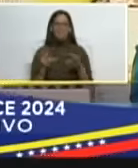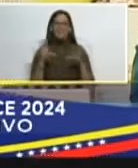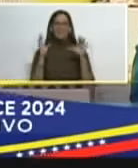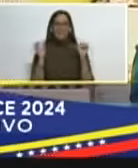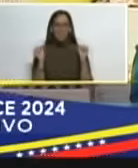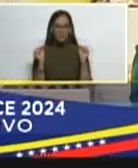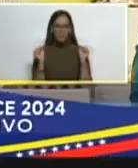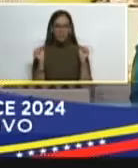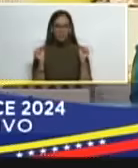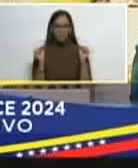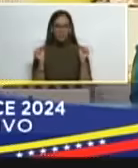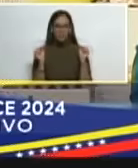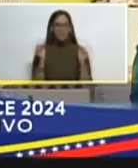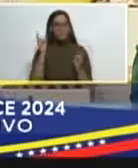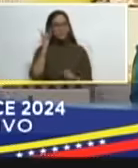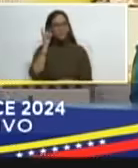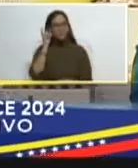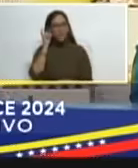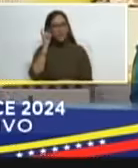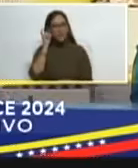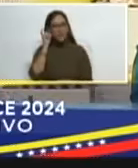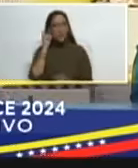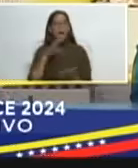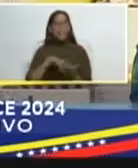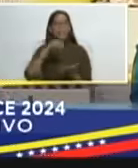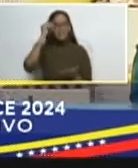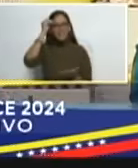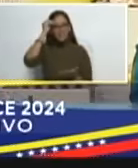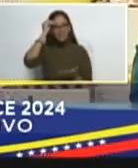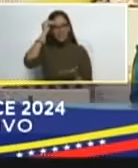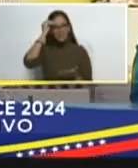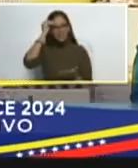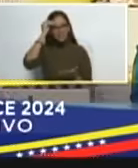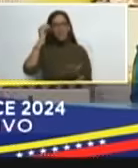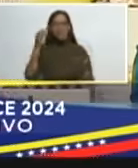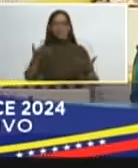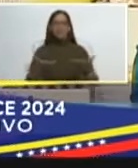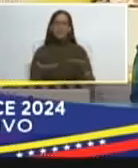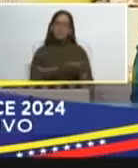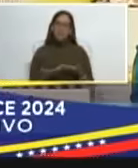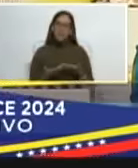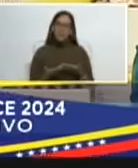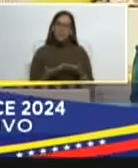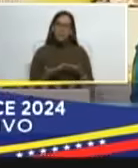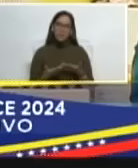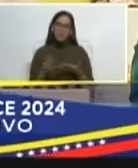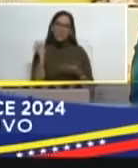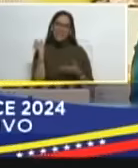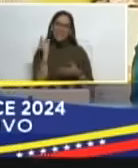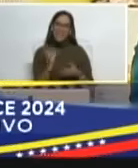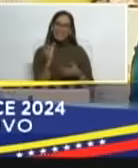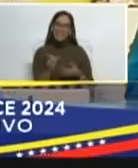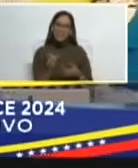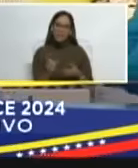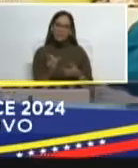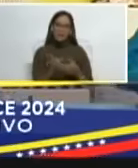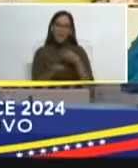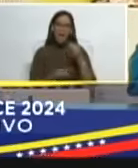entendimiento, escuchar, aprender, recibir críticas,